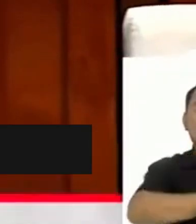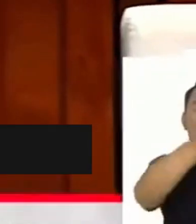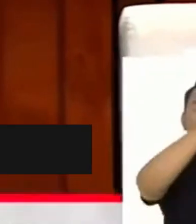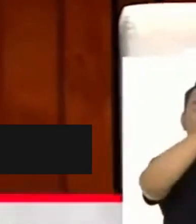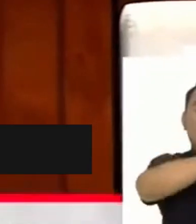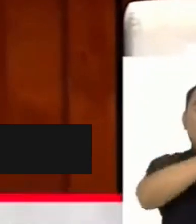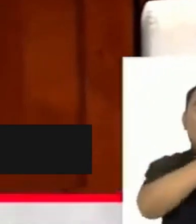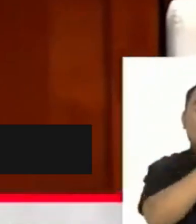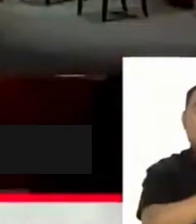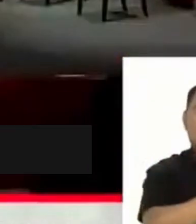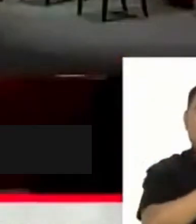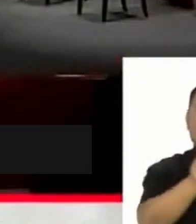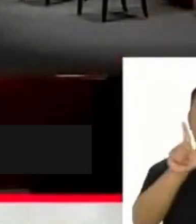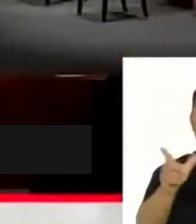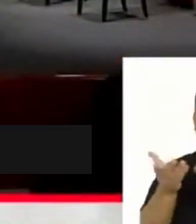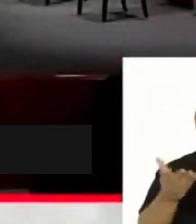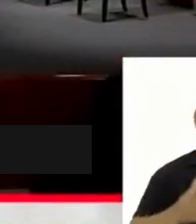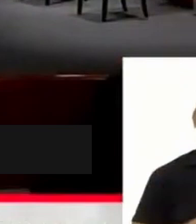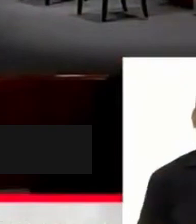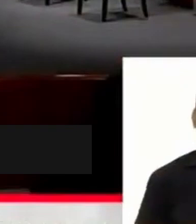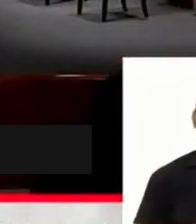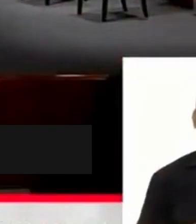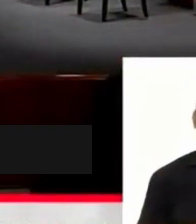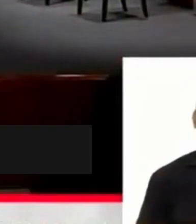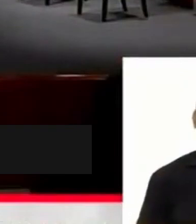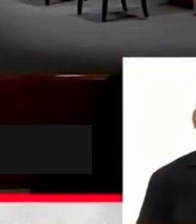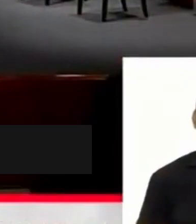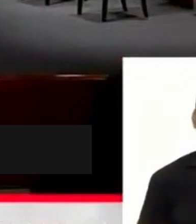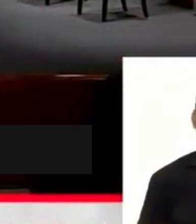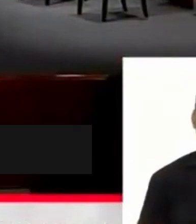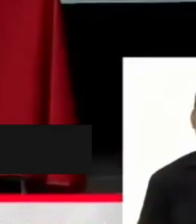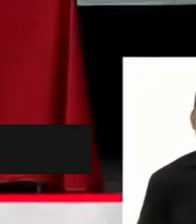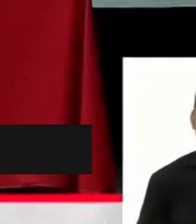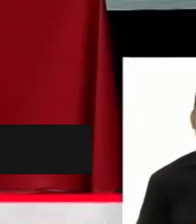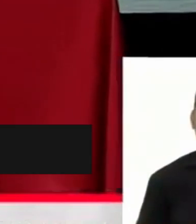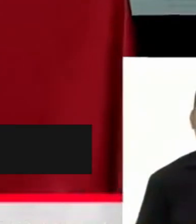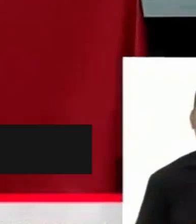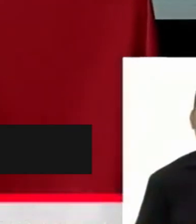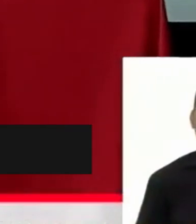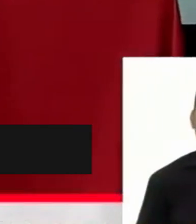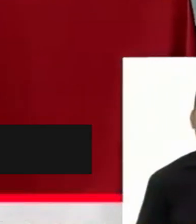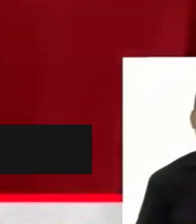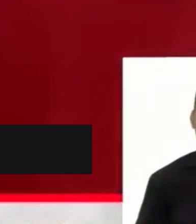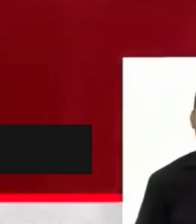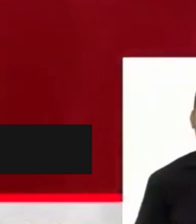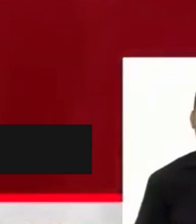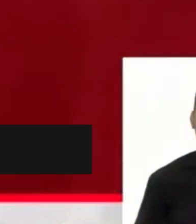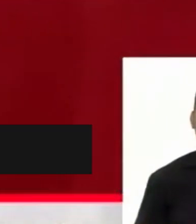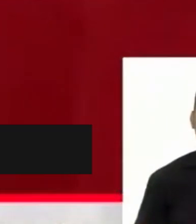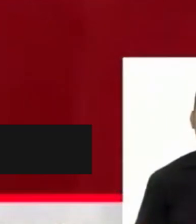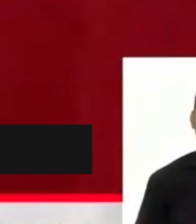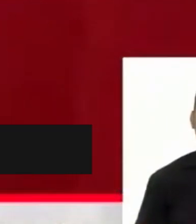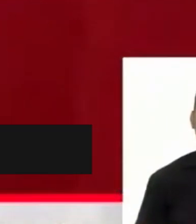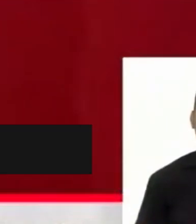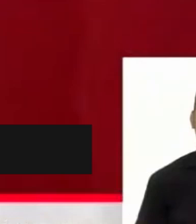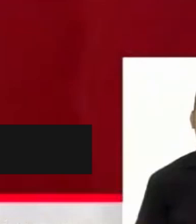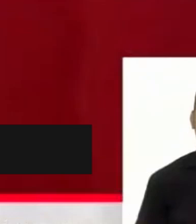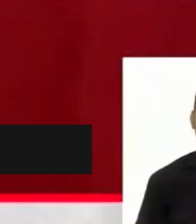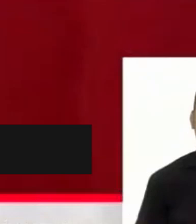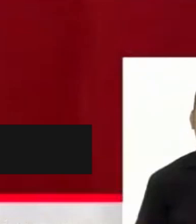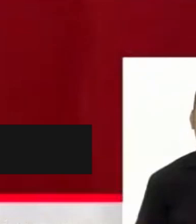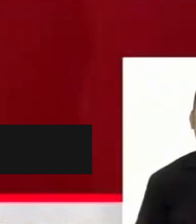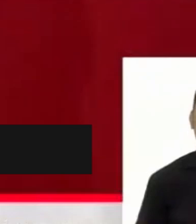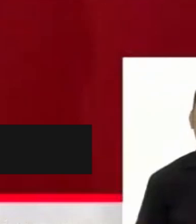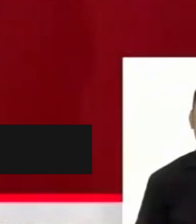Dina Boluarte, Vladimir Cerrón le ha bajado el dedo. Tanto así que hasta ahora no se puede instalar en el despacho que le